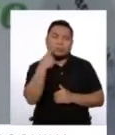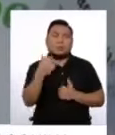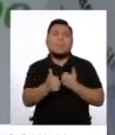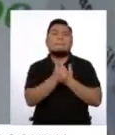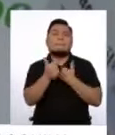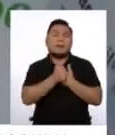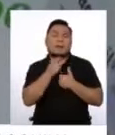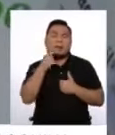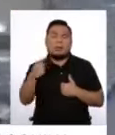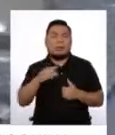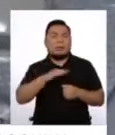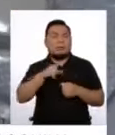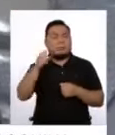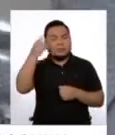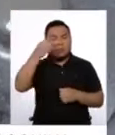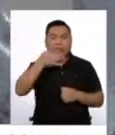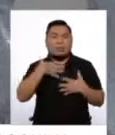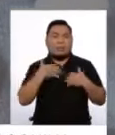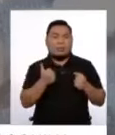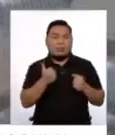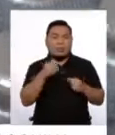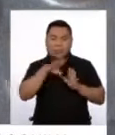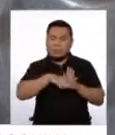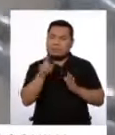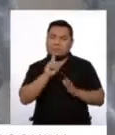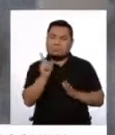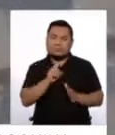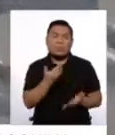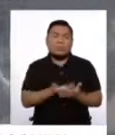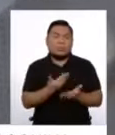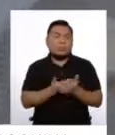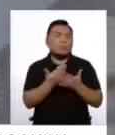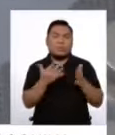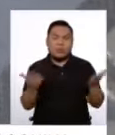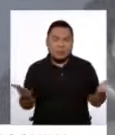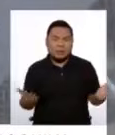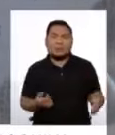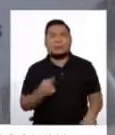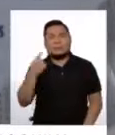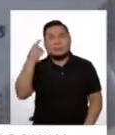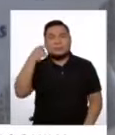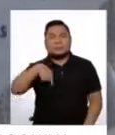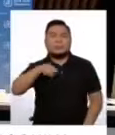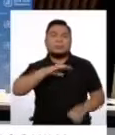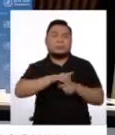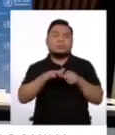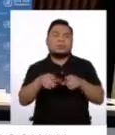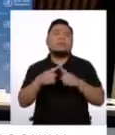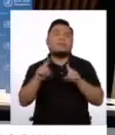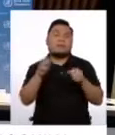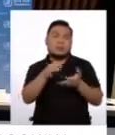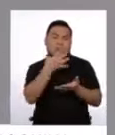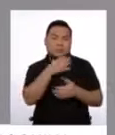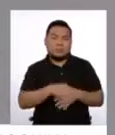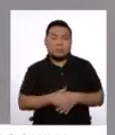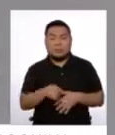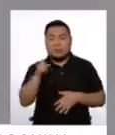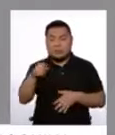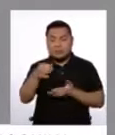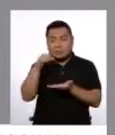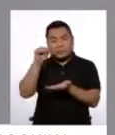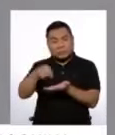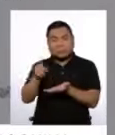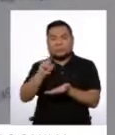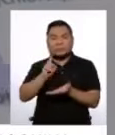el riesgo de ingreso en reanimación o de muerte en pacientes hospitalizados con una neumonía provocada por la COVID-19. Segundo, el fármaco